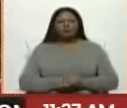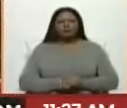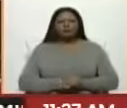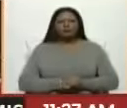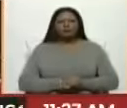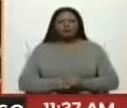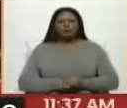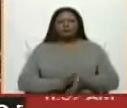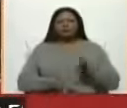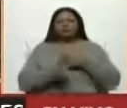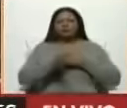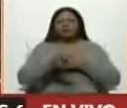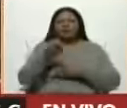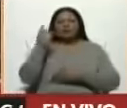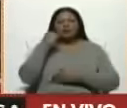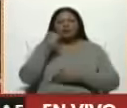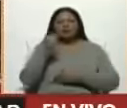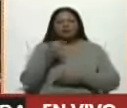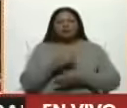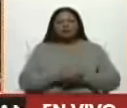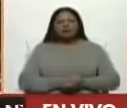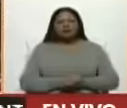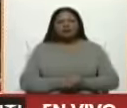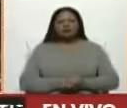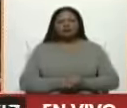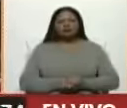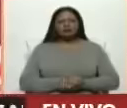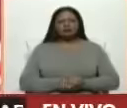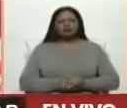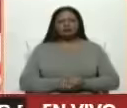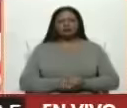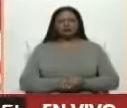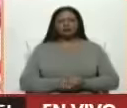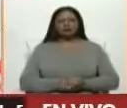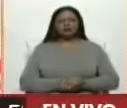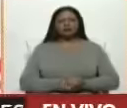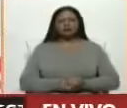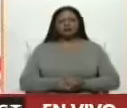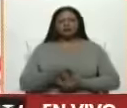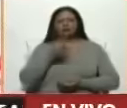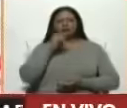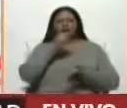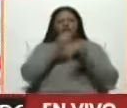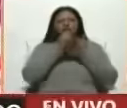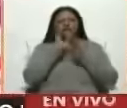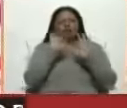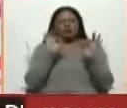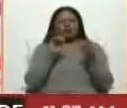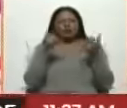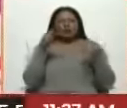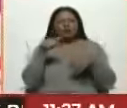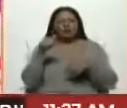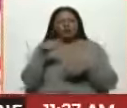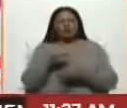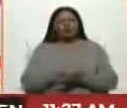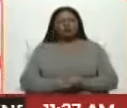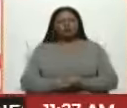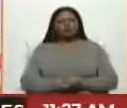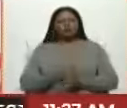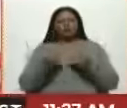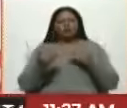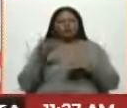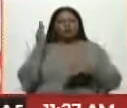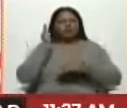Y todavía ayer decían, las tendencias no nos favorecen. Y hoy ya hay un